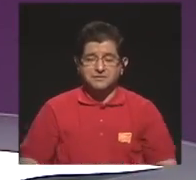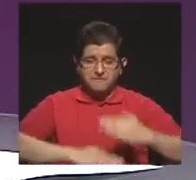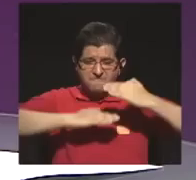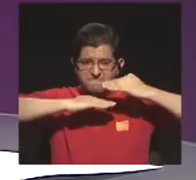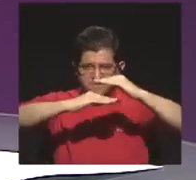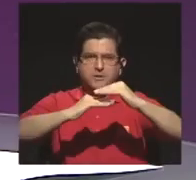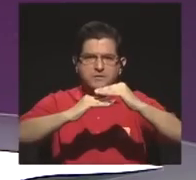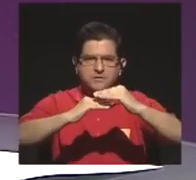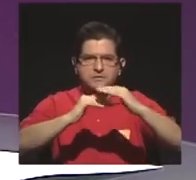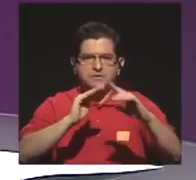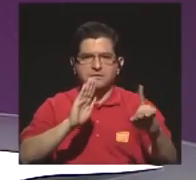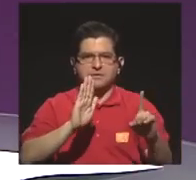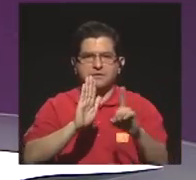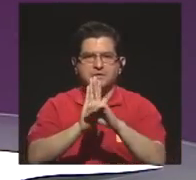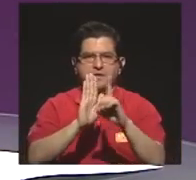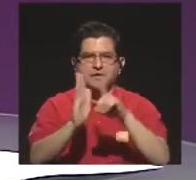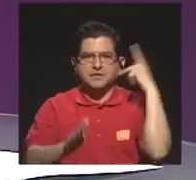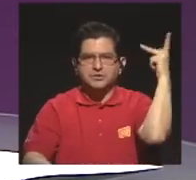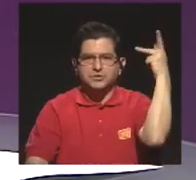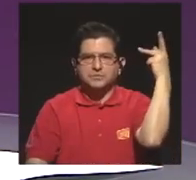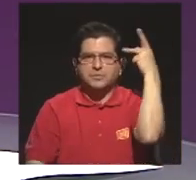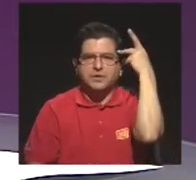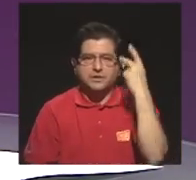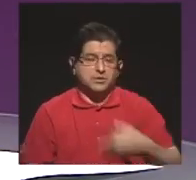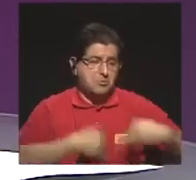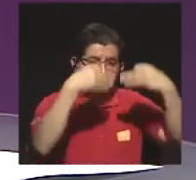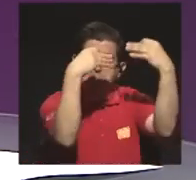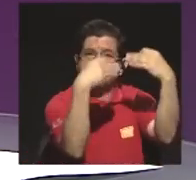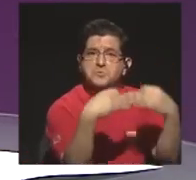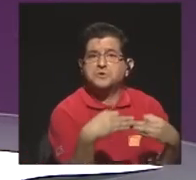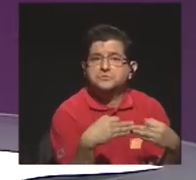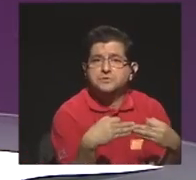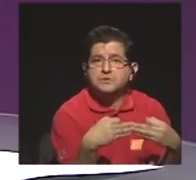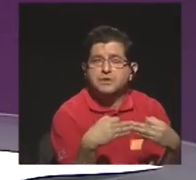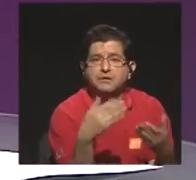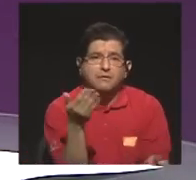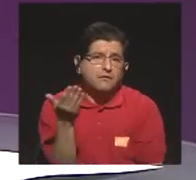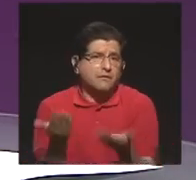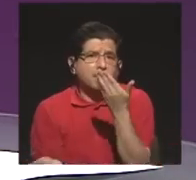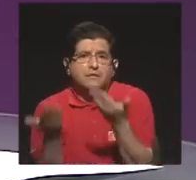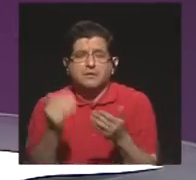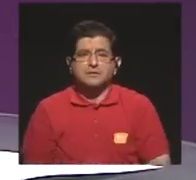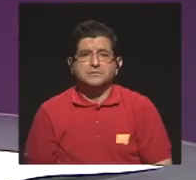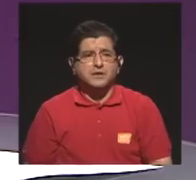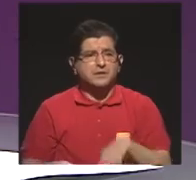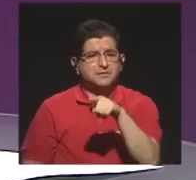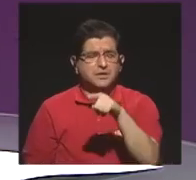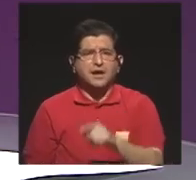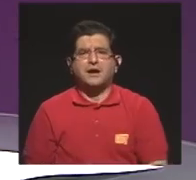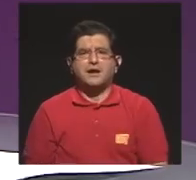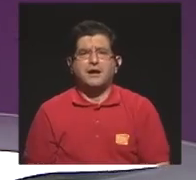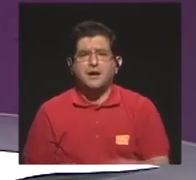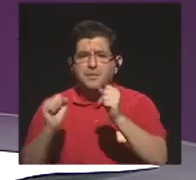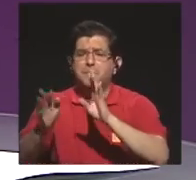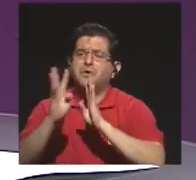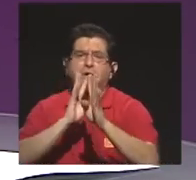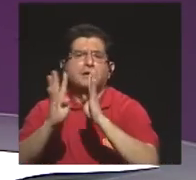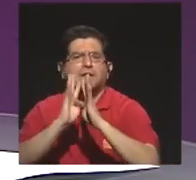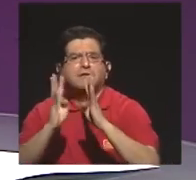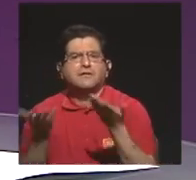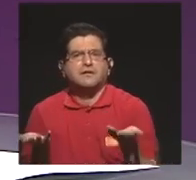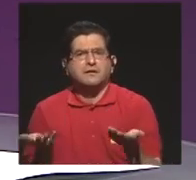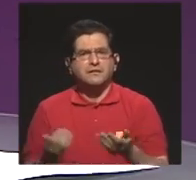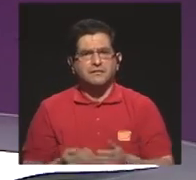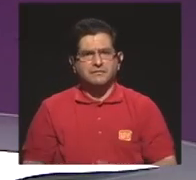limitar un derecho político, sea una toma de decisiones, sea al ejercicio de la palabra. Es